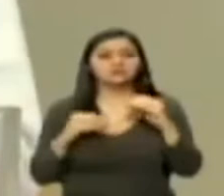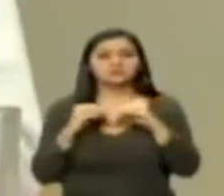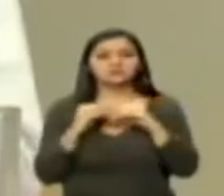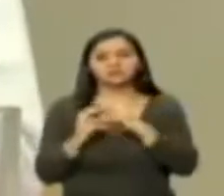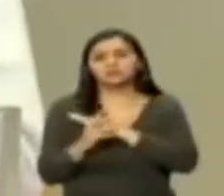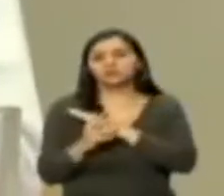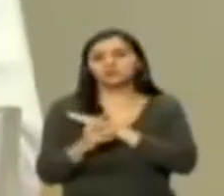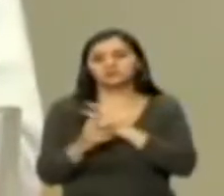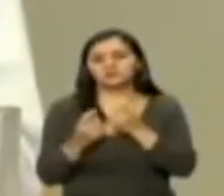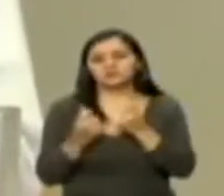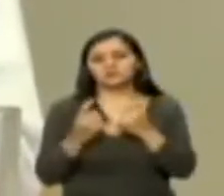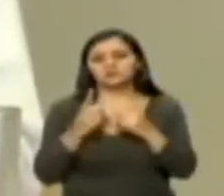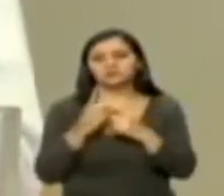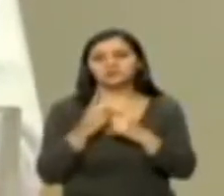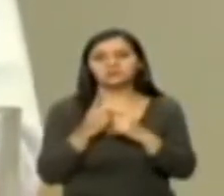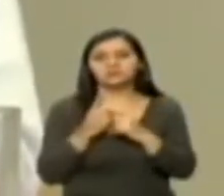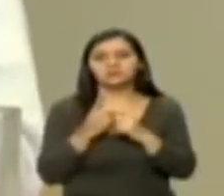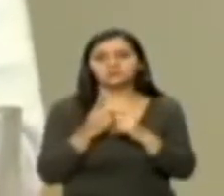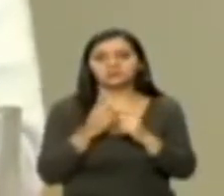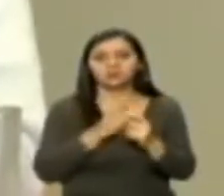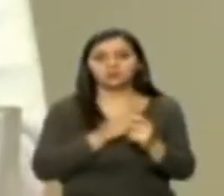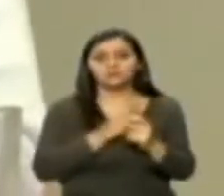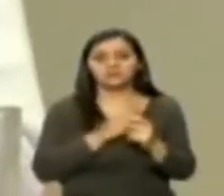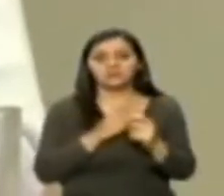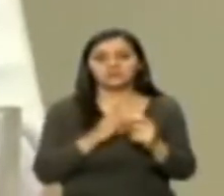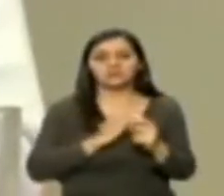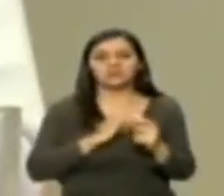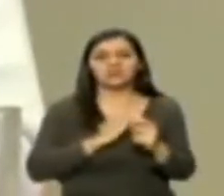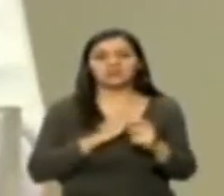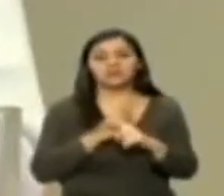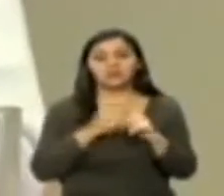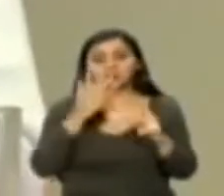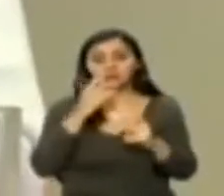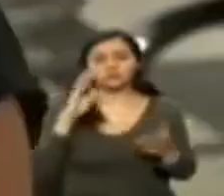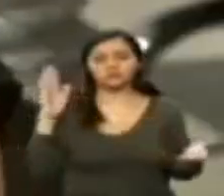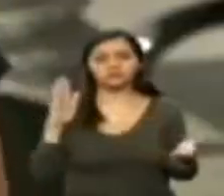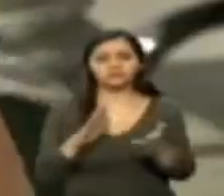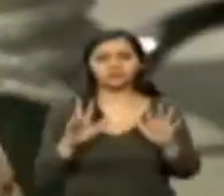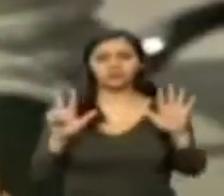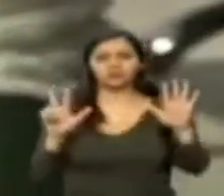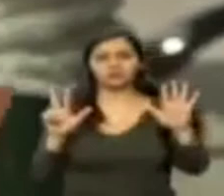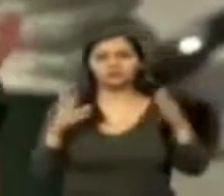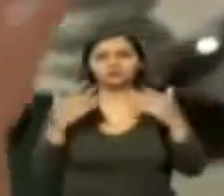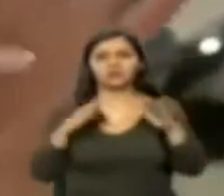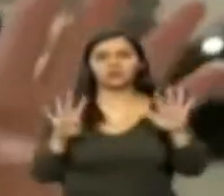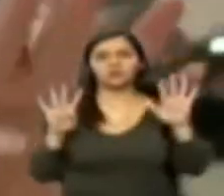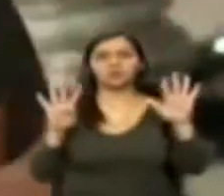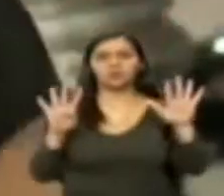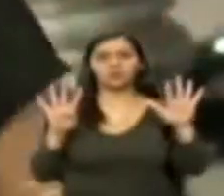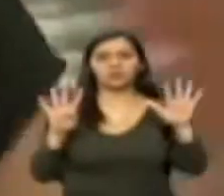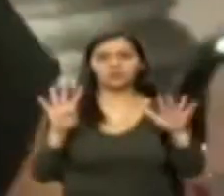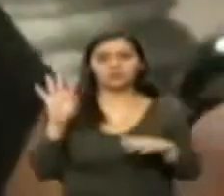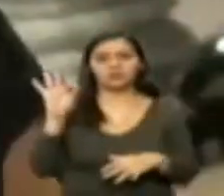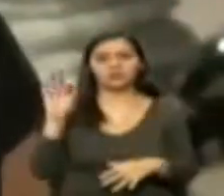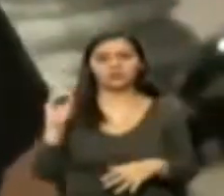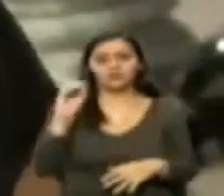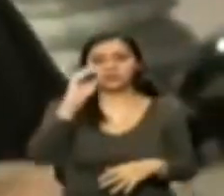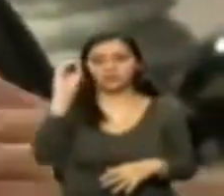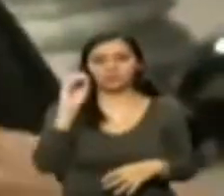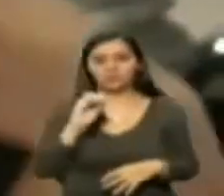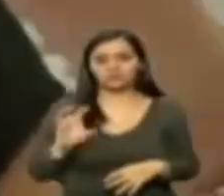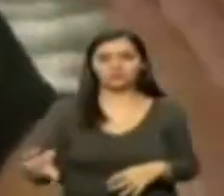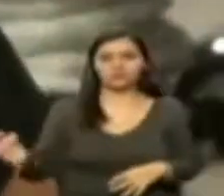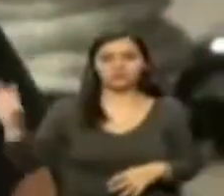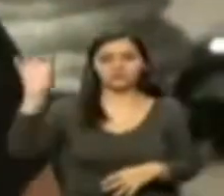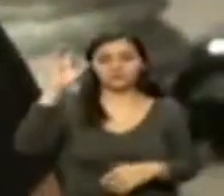una universidad técnica, algo así. Estamos inaugurando 8, creo, ¿no? Ya tenemos 9 al 90% en distintas provincias